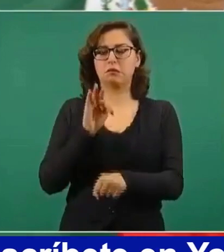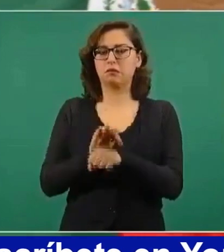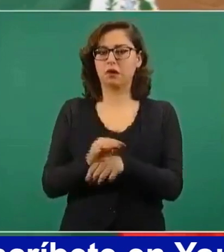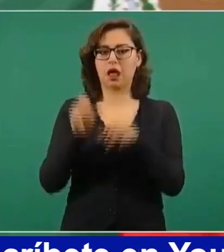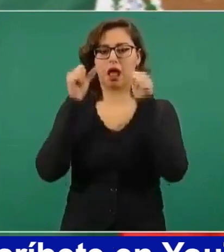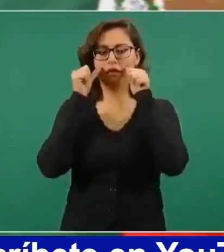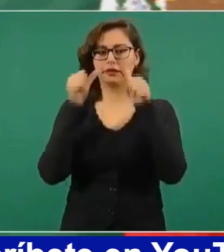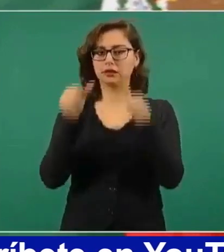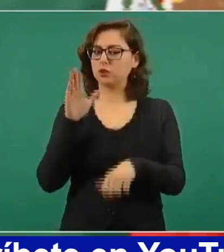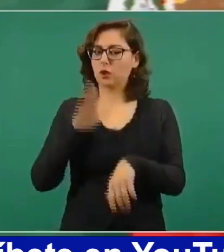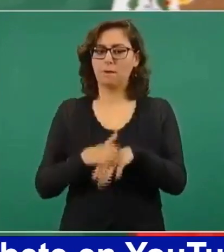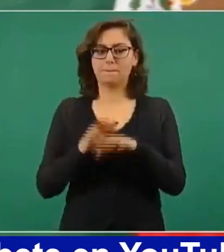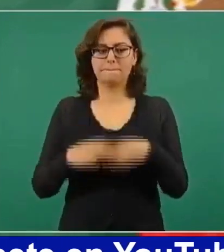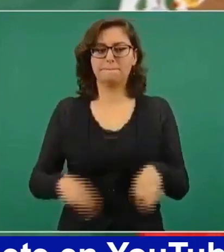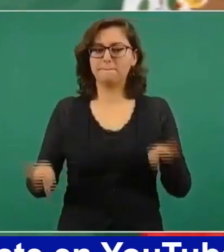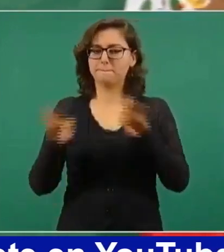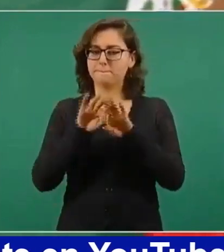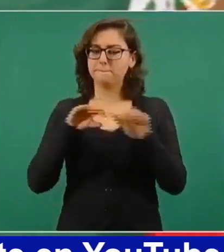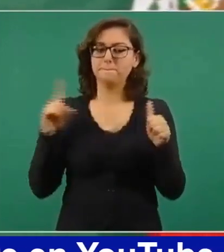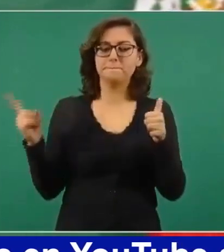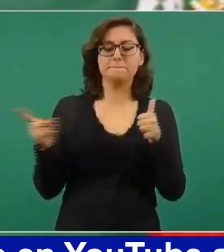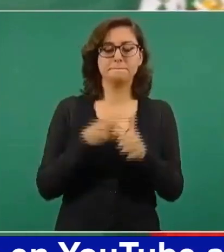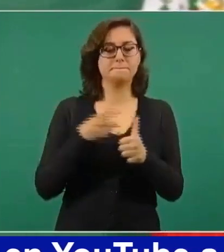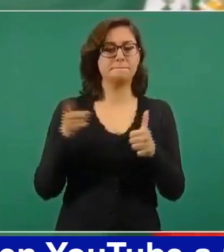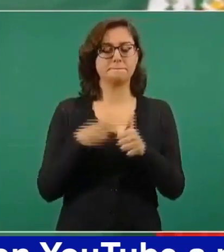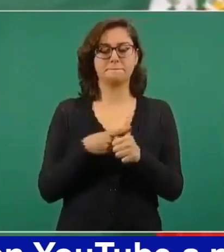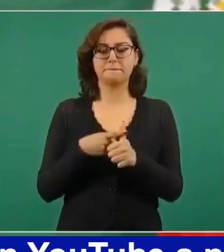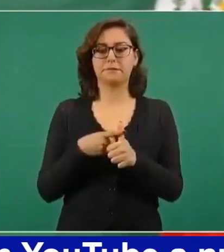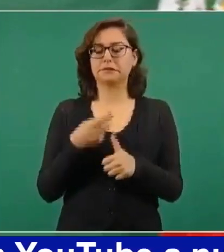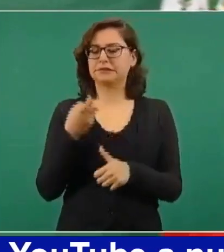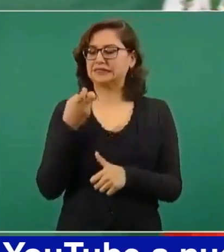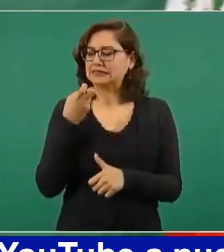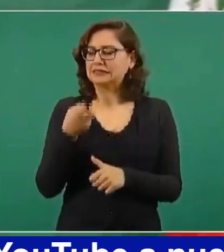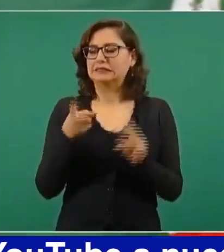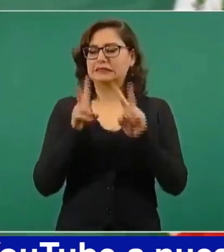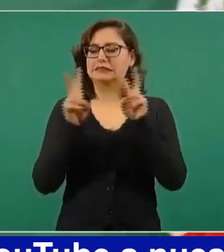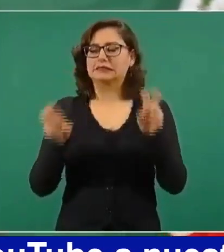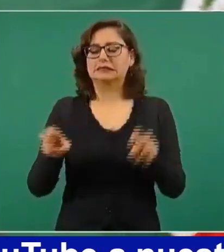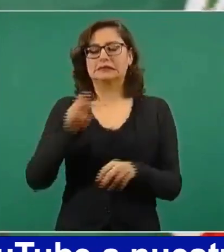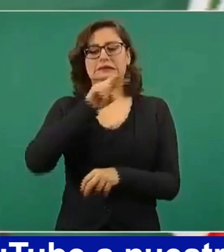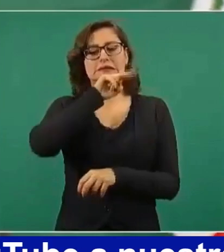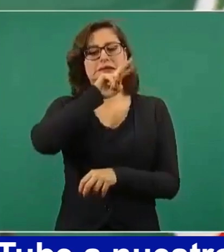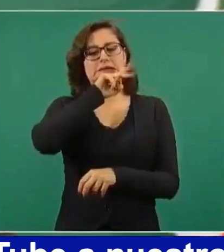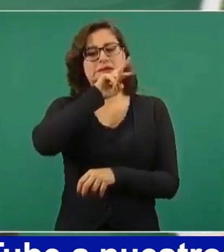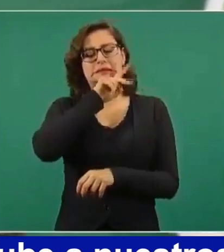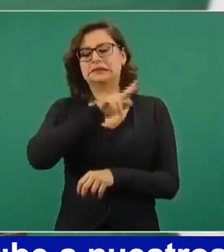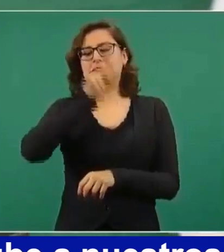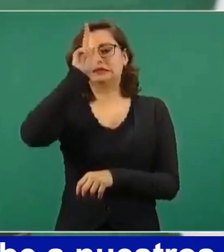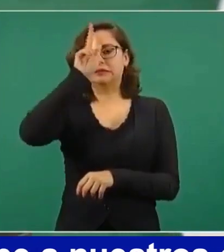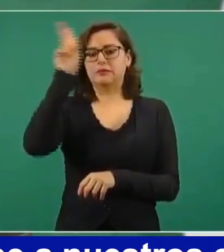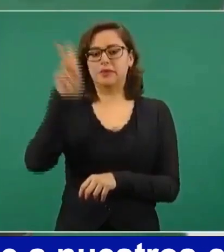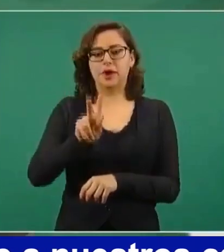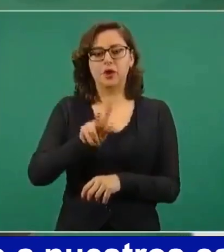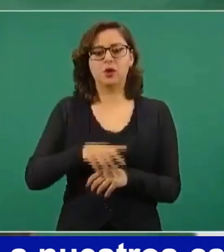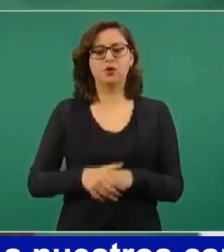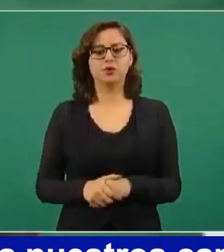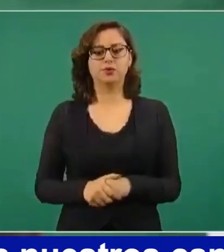porque eso es lo más preocupante. Yo he sostenido